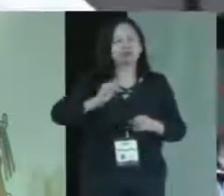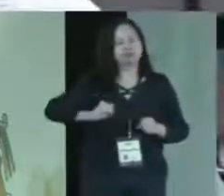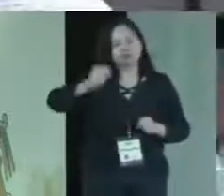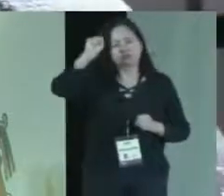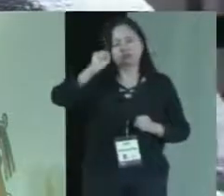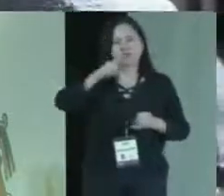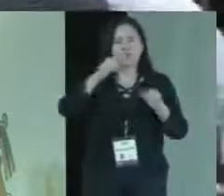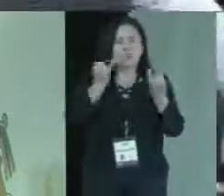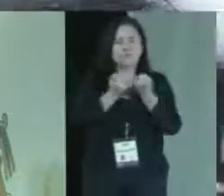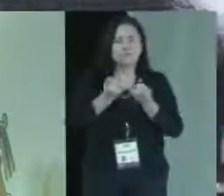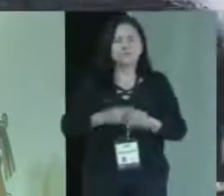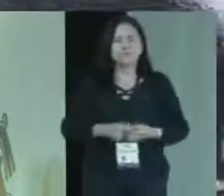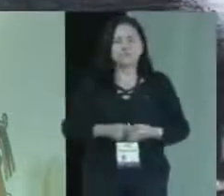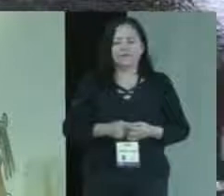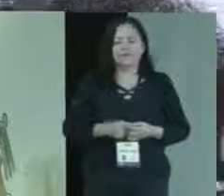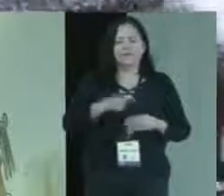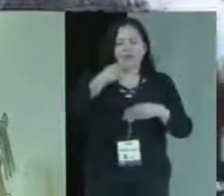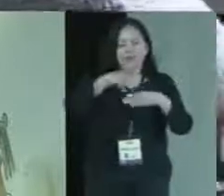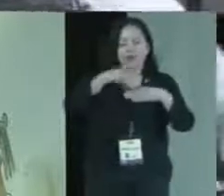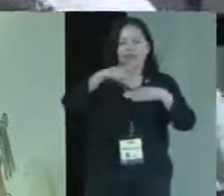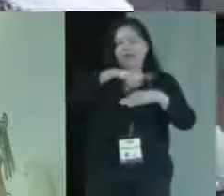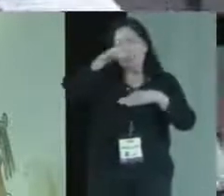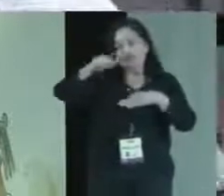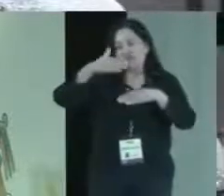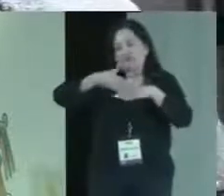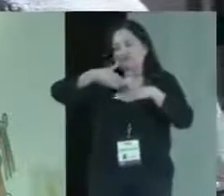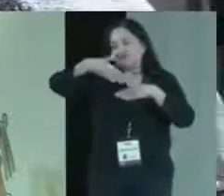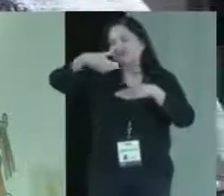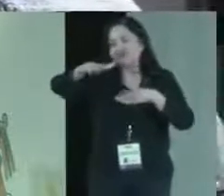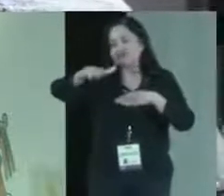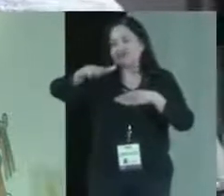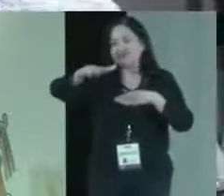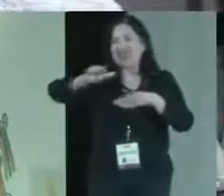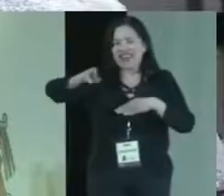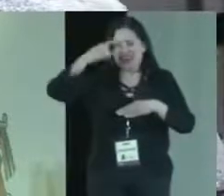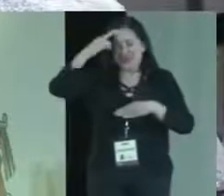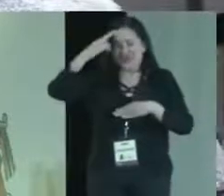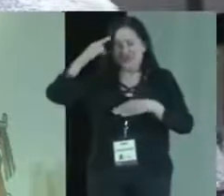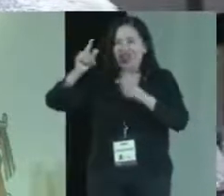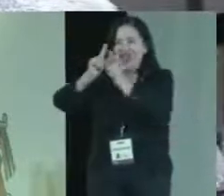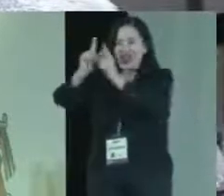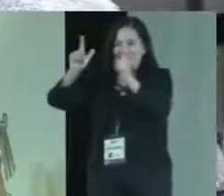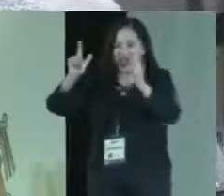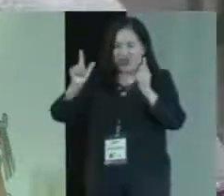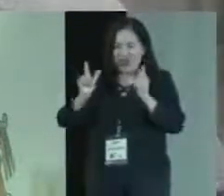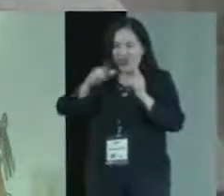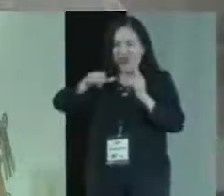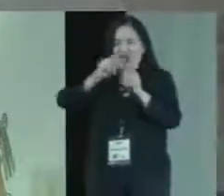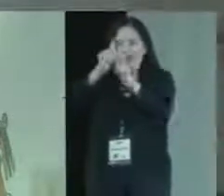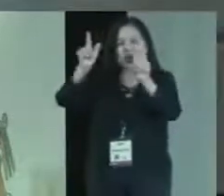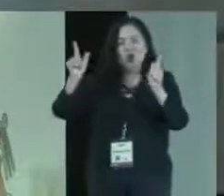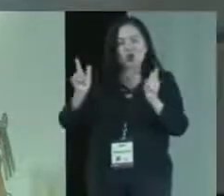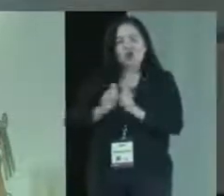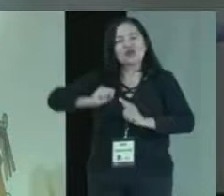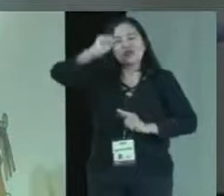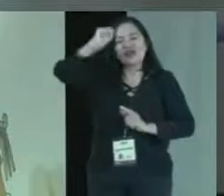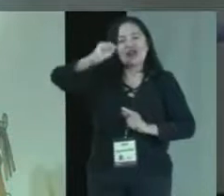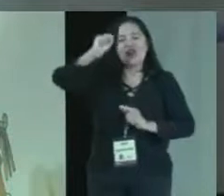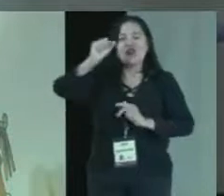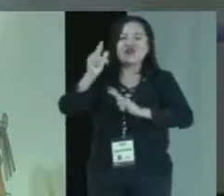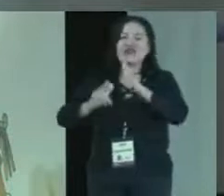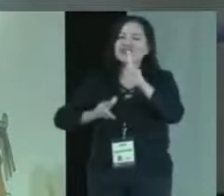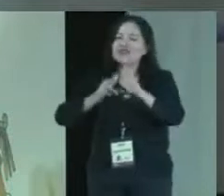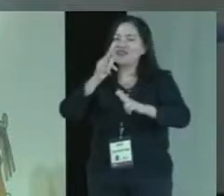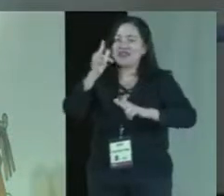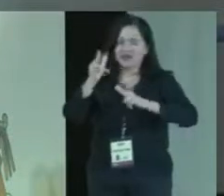etcétera. Y más adelante, el movimiento ferrocarrilero de 1959, que fue un movimiento